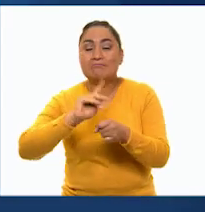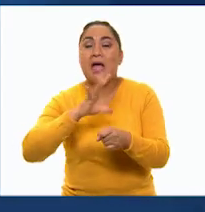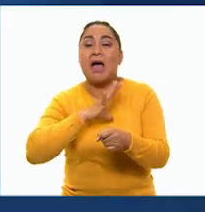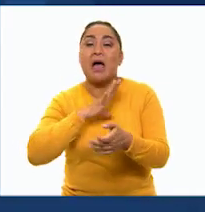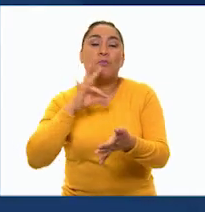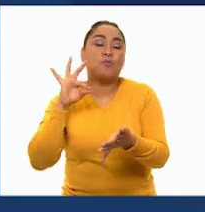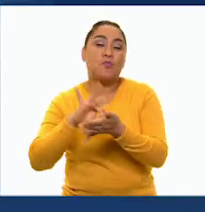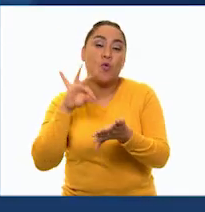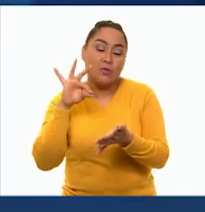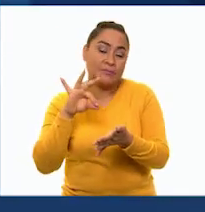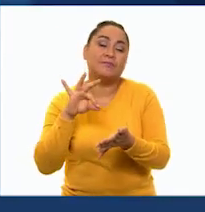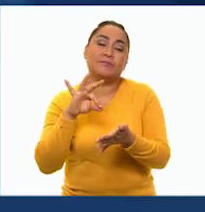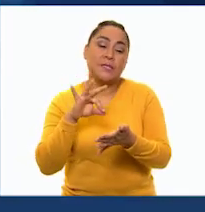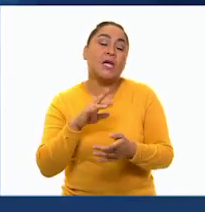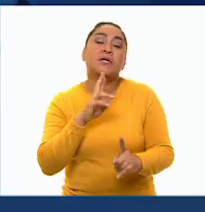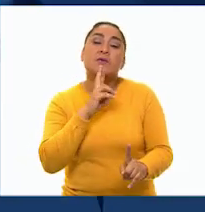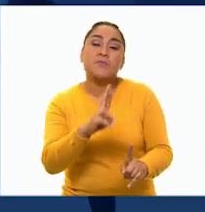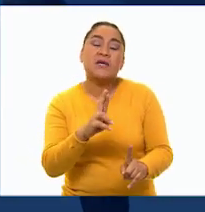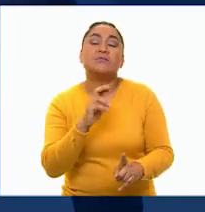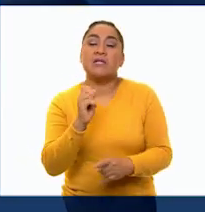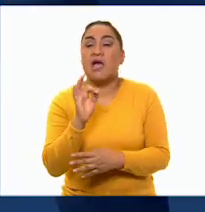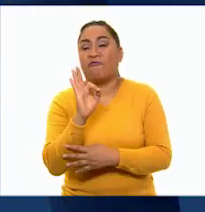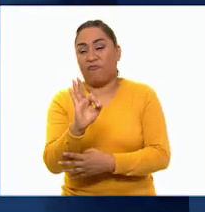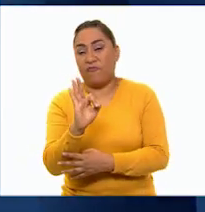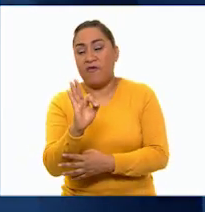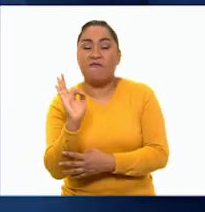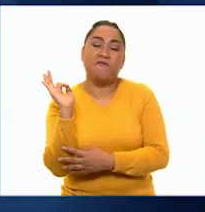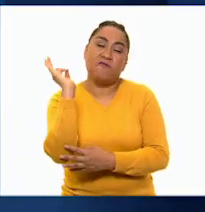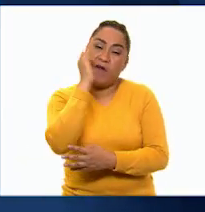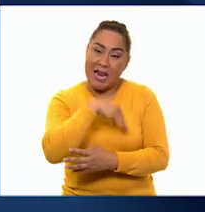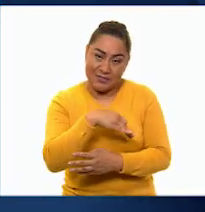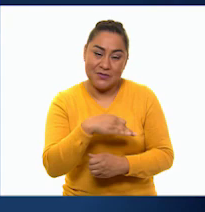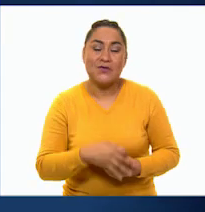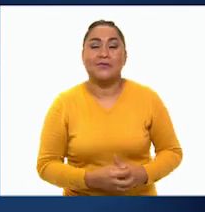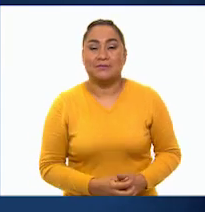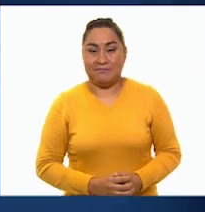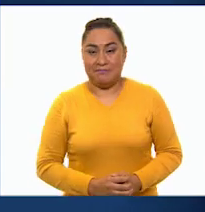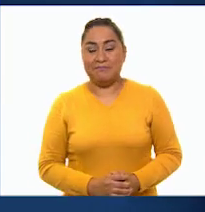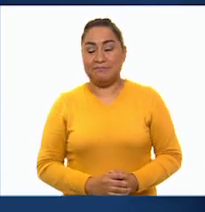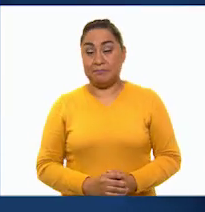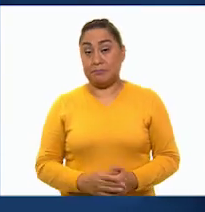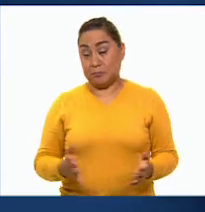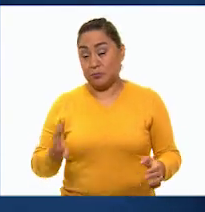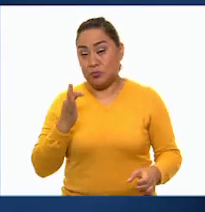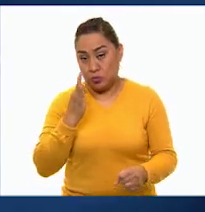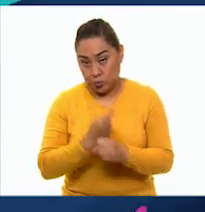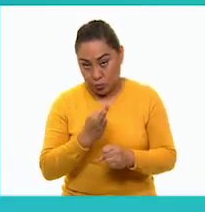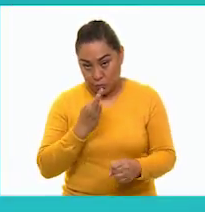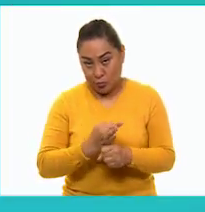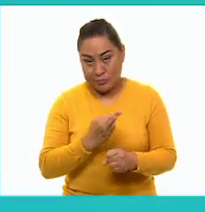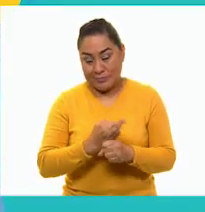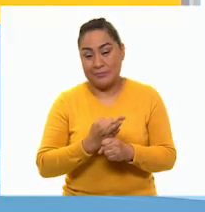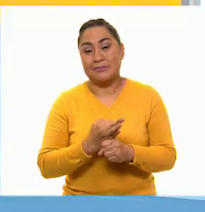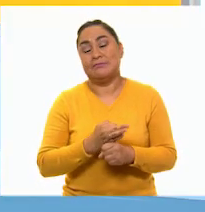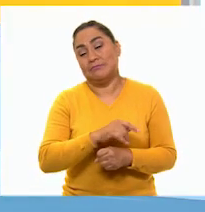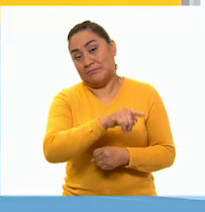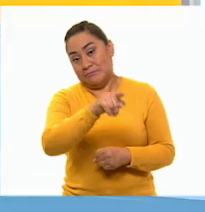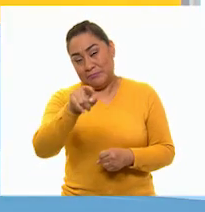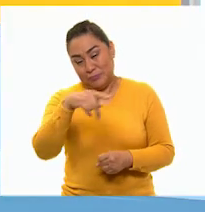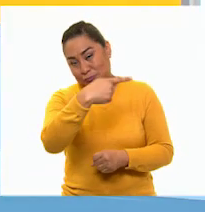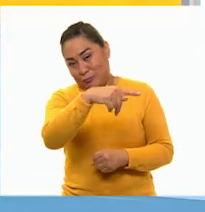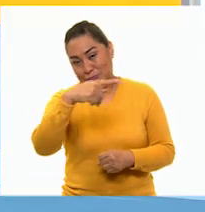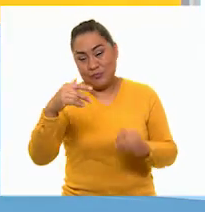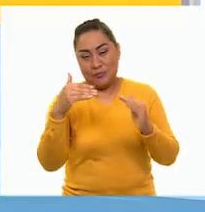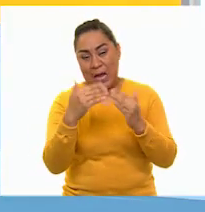Entonces la respuesta en la tabla es F de falso. Es momento, alumnas y alumnos, que ustedes en